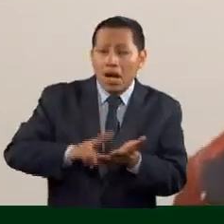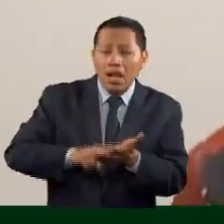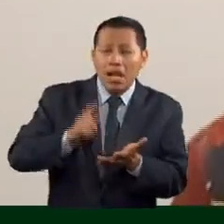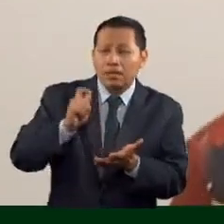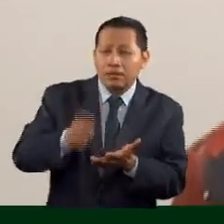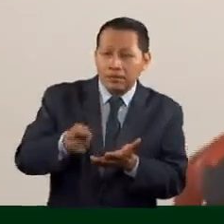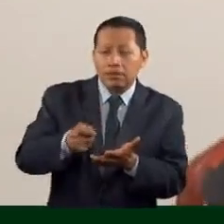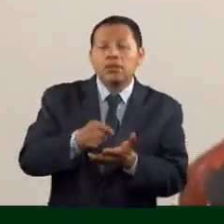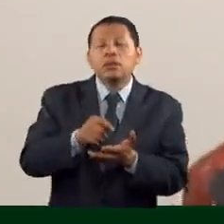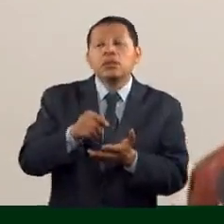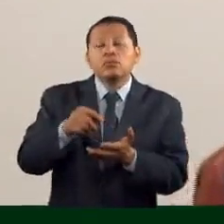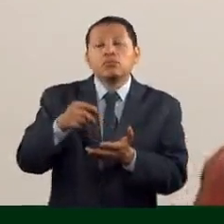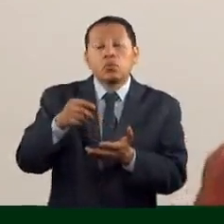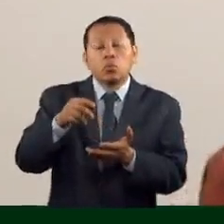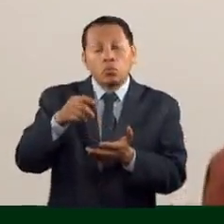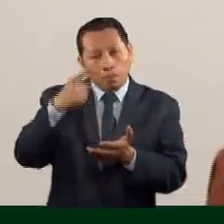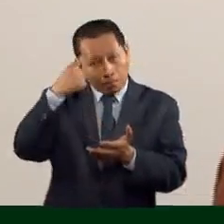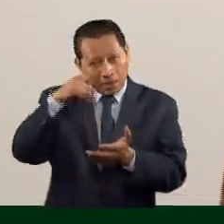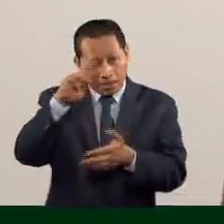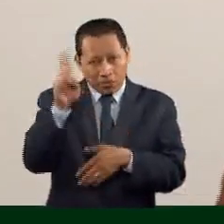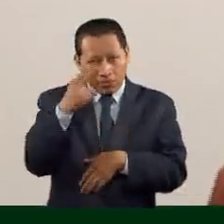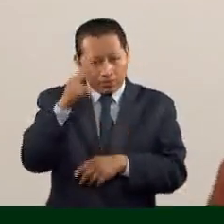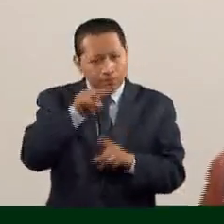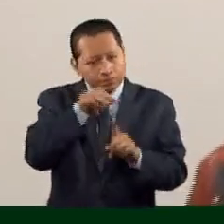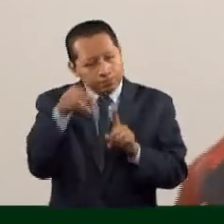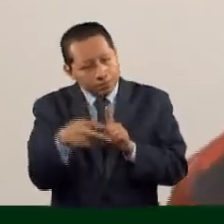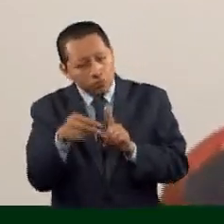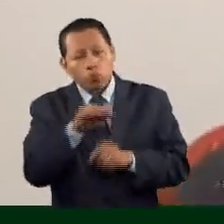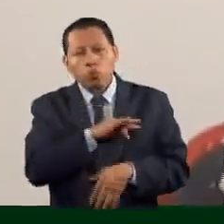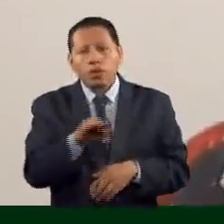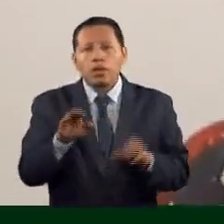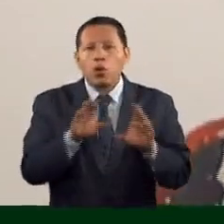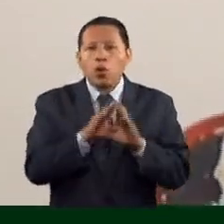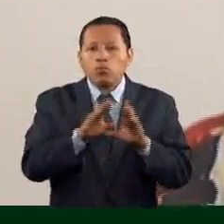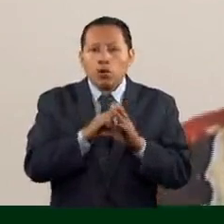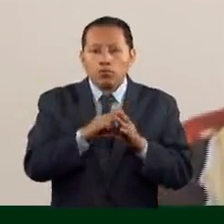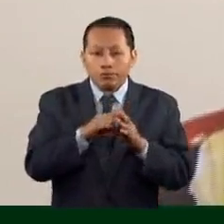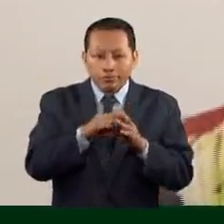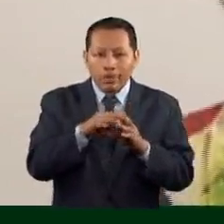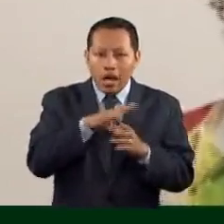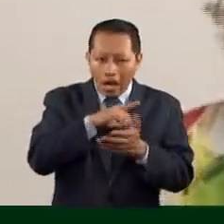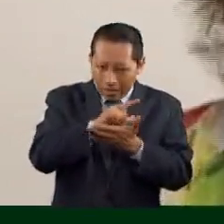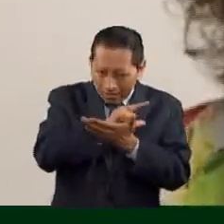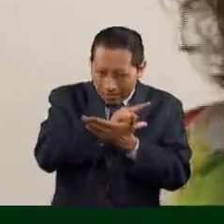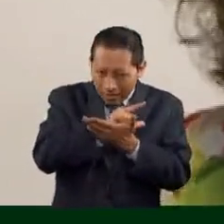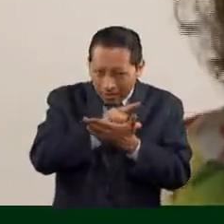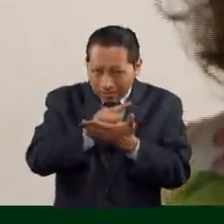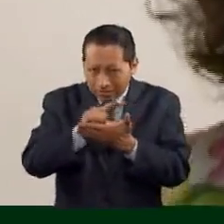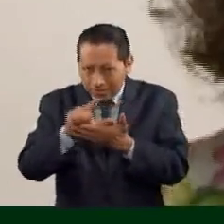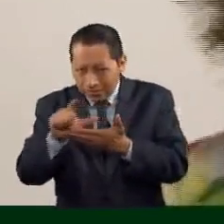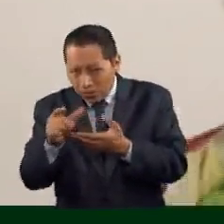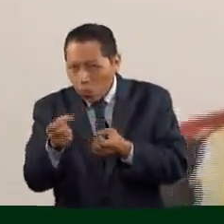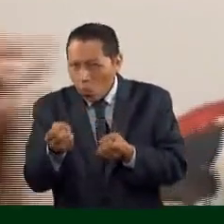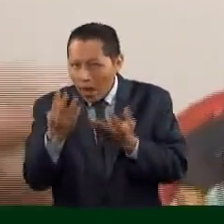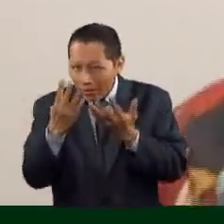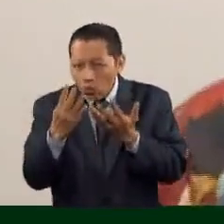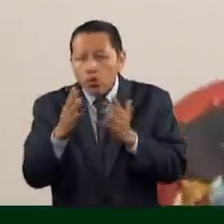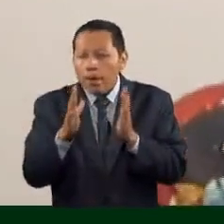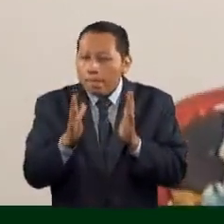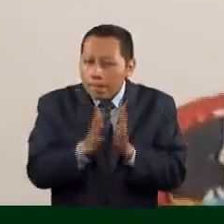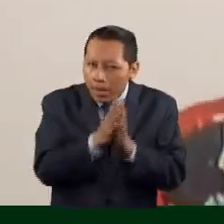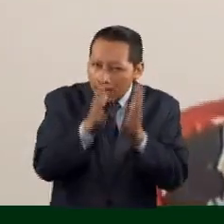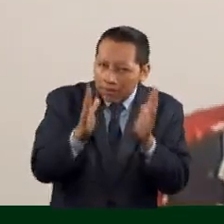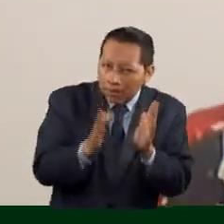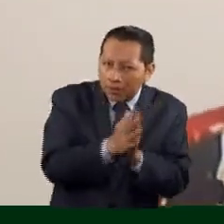el enfoque académico se revisa qué tanta transparencia hay, qué tanta posibilidad de participación y de incluir